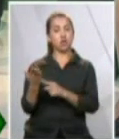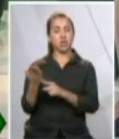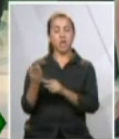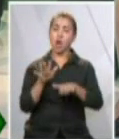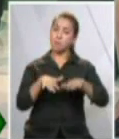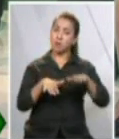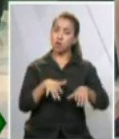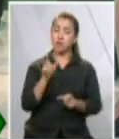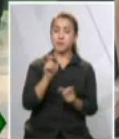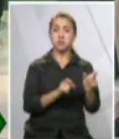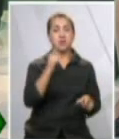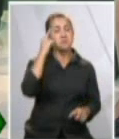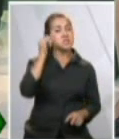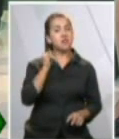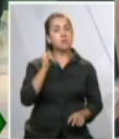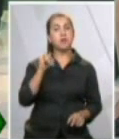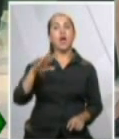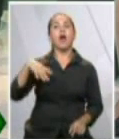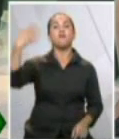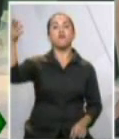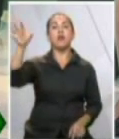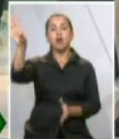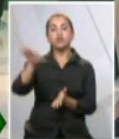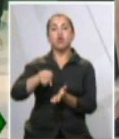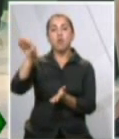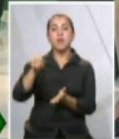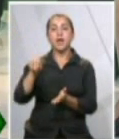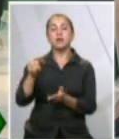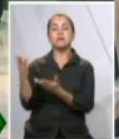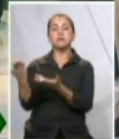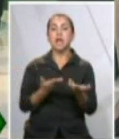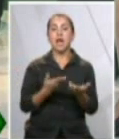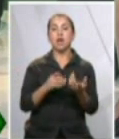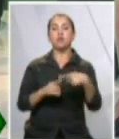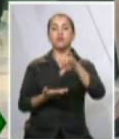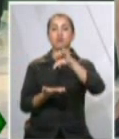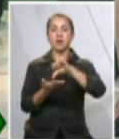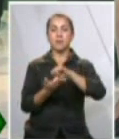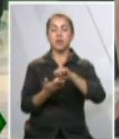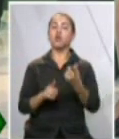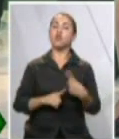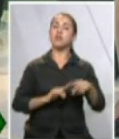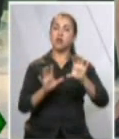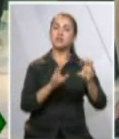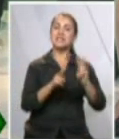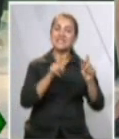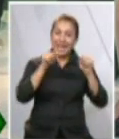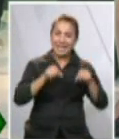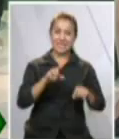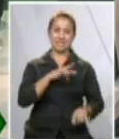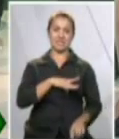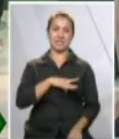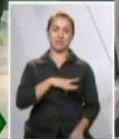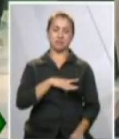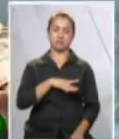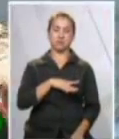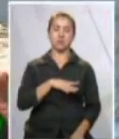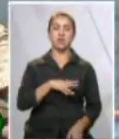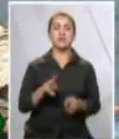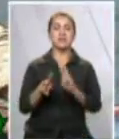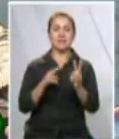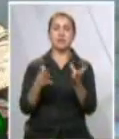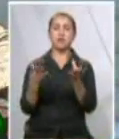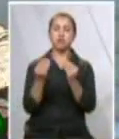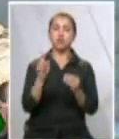a lo mejor la gente piensa que siempre se traen de afuera? ¿Qué cosas se están haciendo en Chile? Ya vimos un ejemplo con Vladimir. ¿Qué otras cosas más se están haciendo en Chile? Bueno, se está haciendo